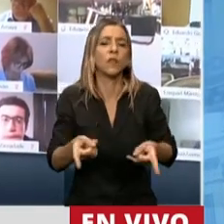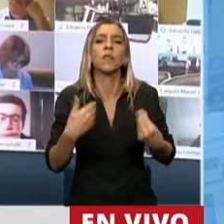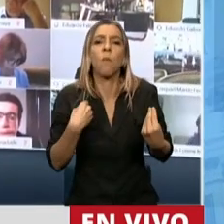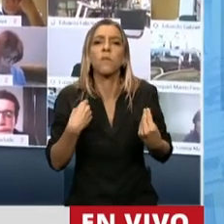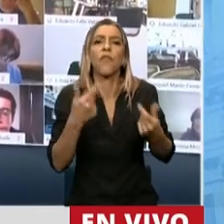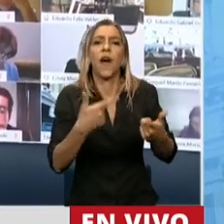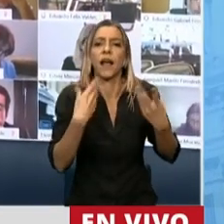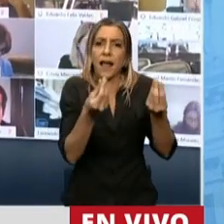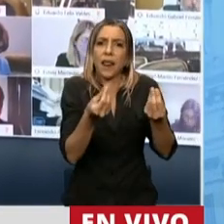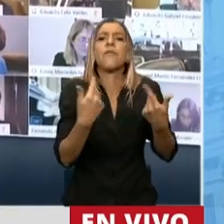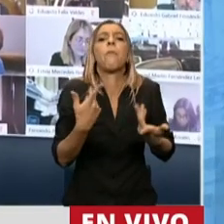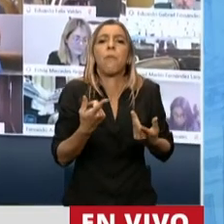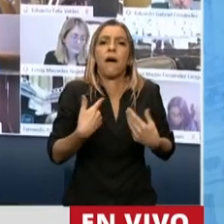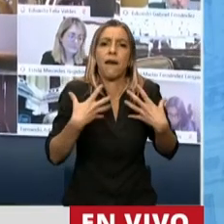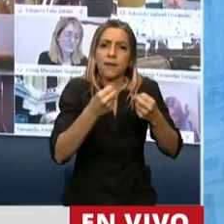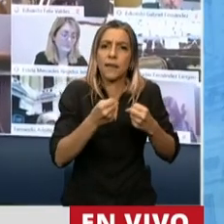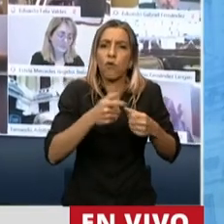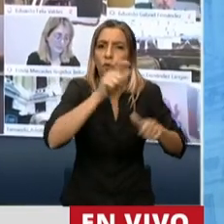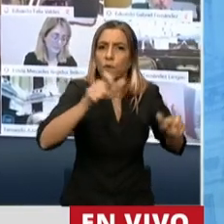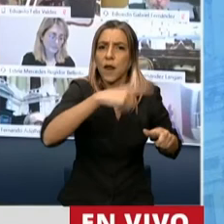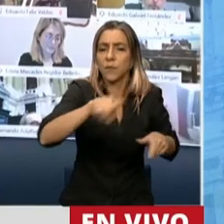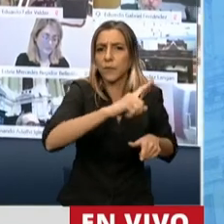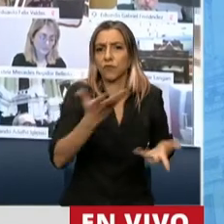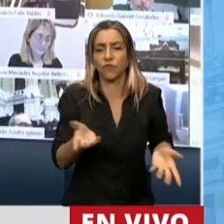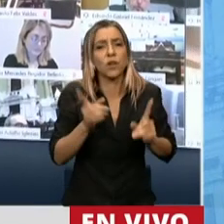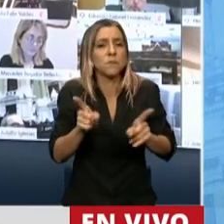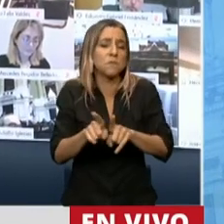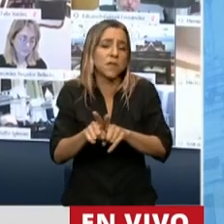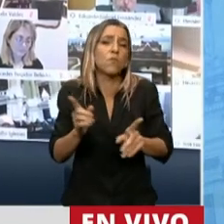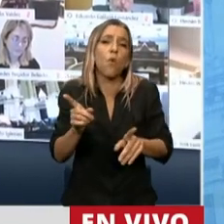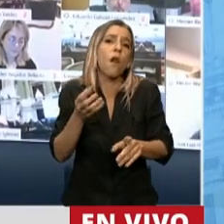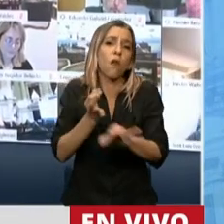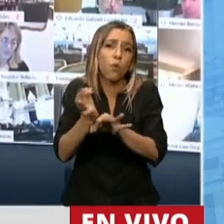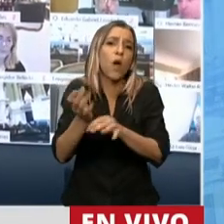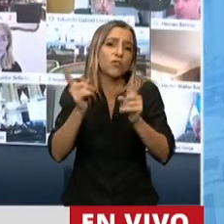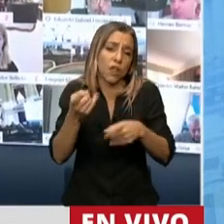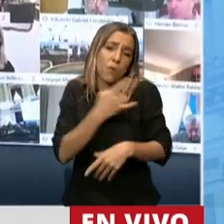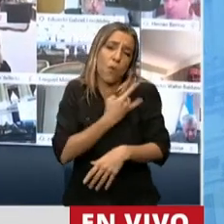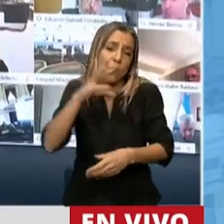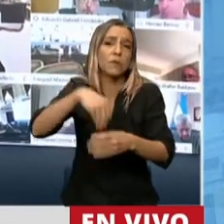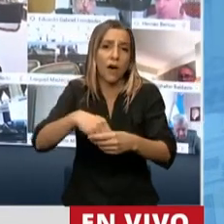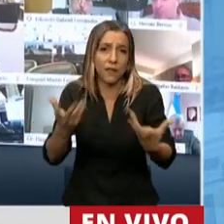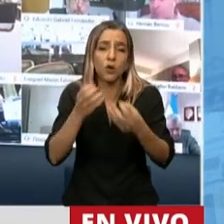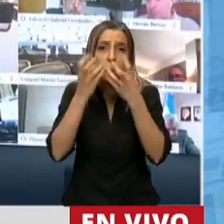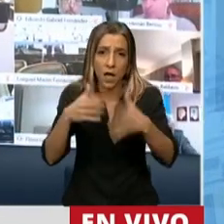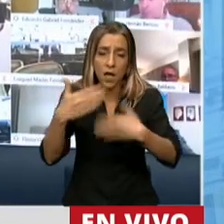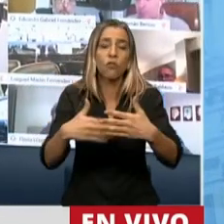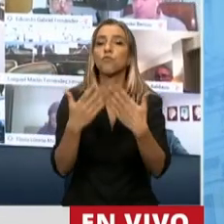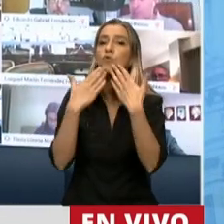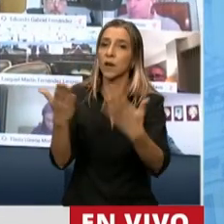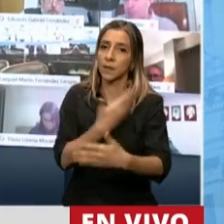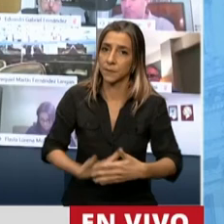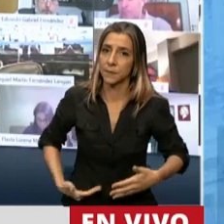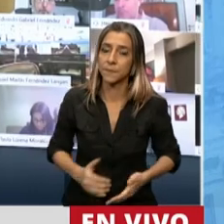social y de salud y educativa que tiene la fonaudiología. Muchas gracias, señor presidente. Y hoy